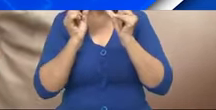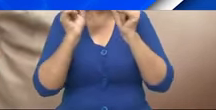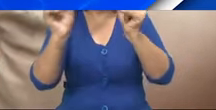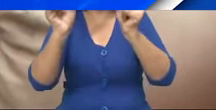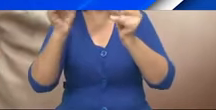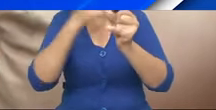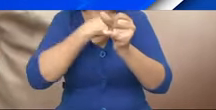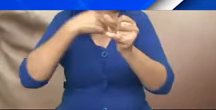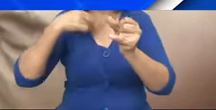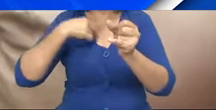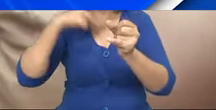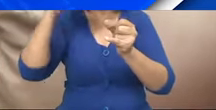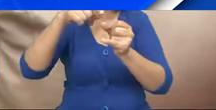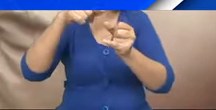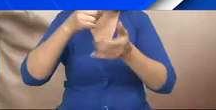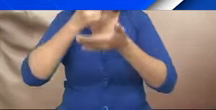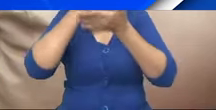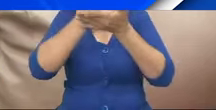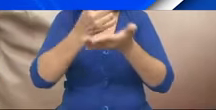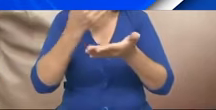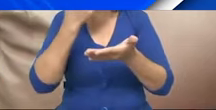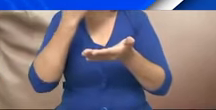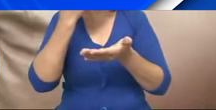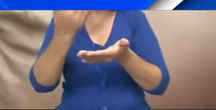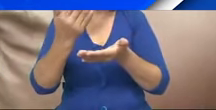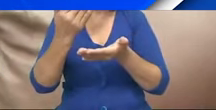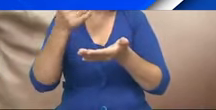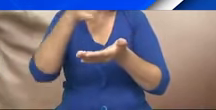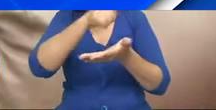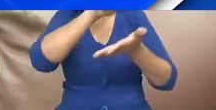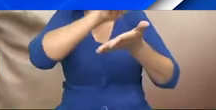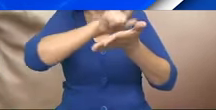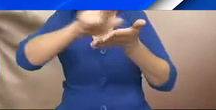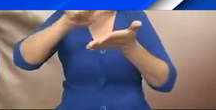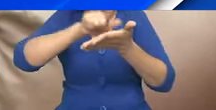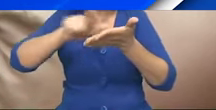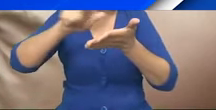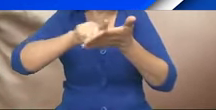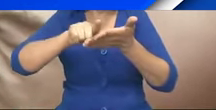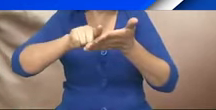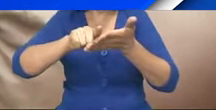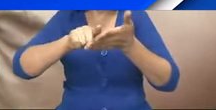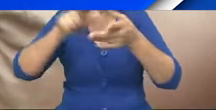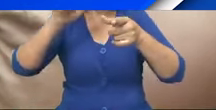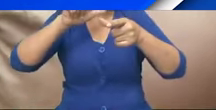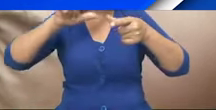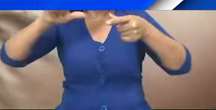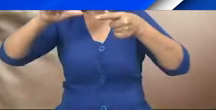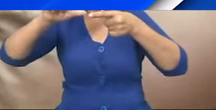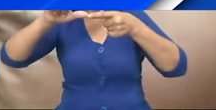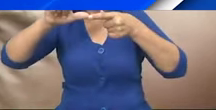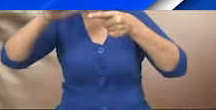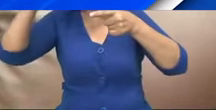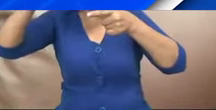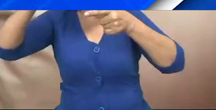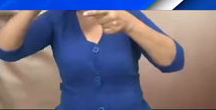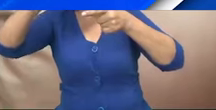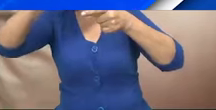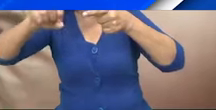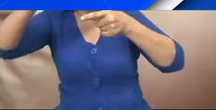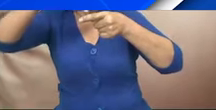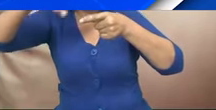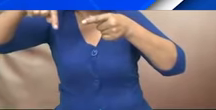para impactar positivamente en la limpieza y descontaminación de la ribera sur